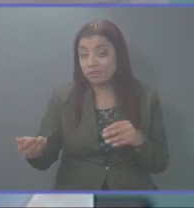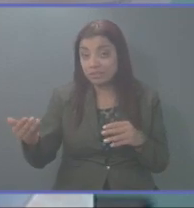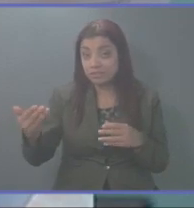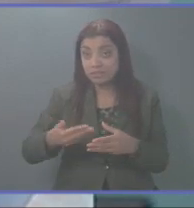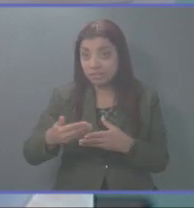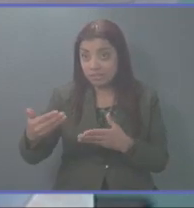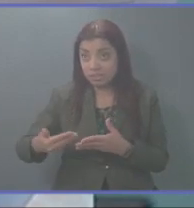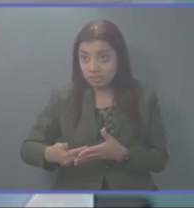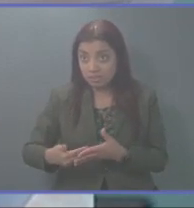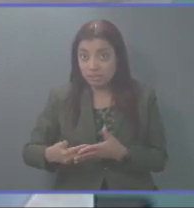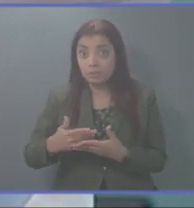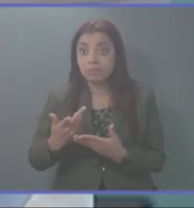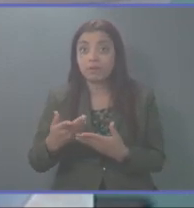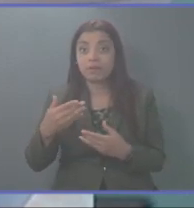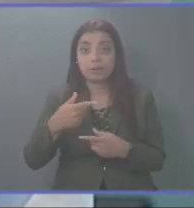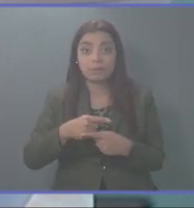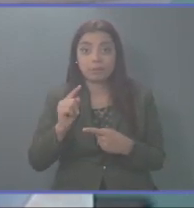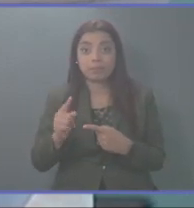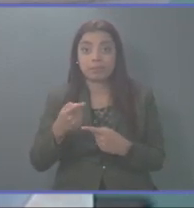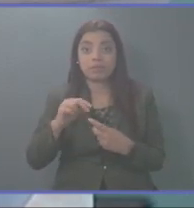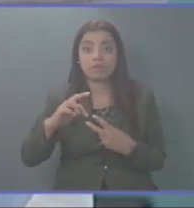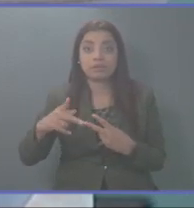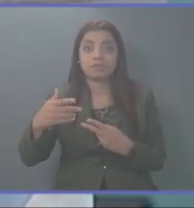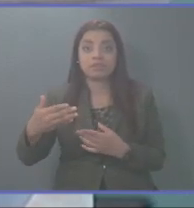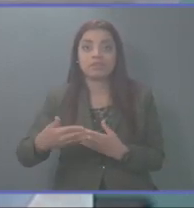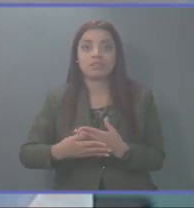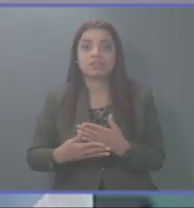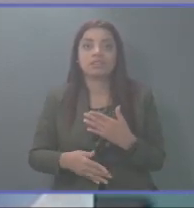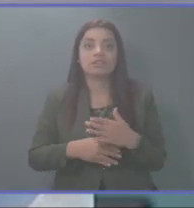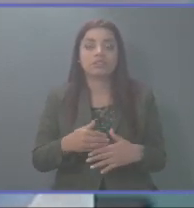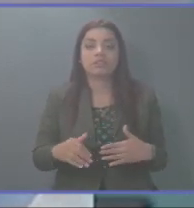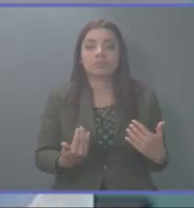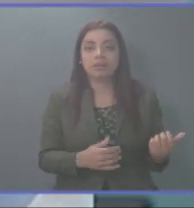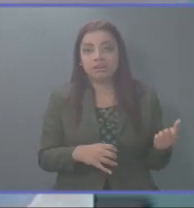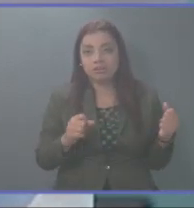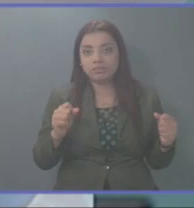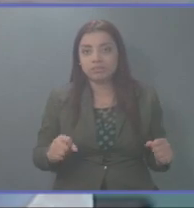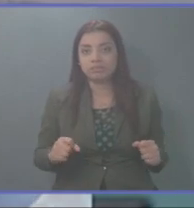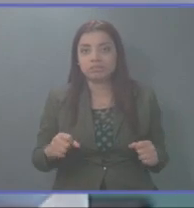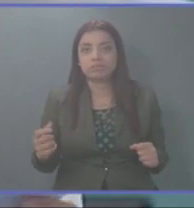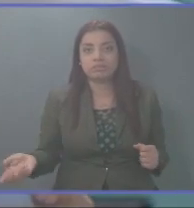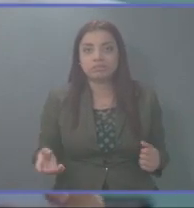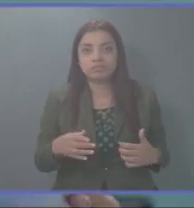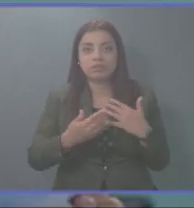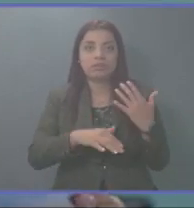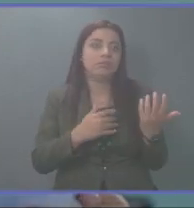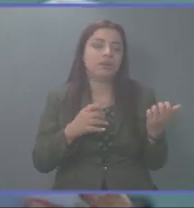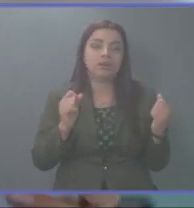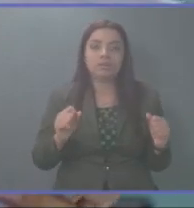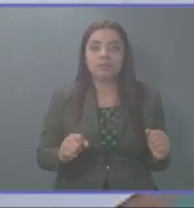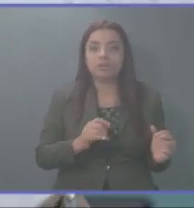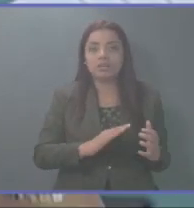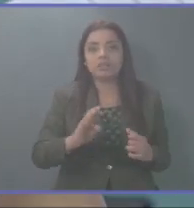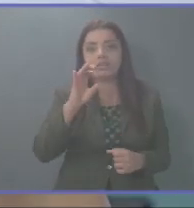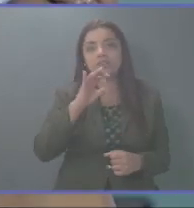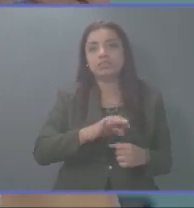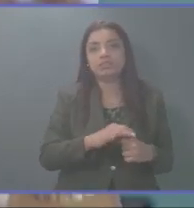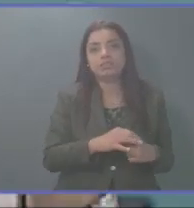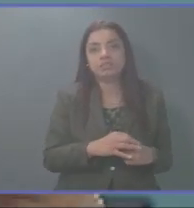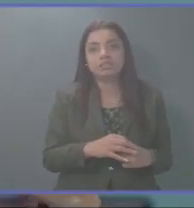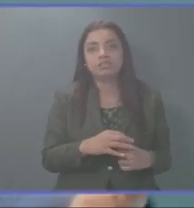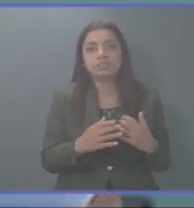las papeletas para la primera y la segunda vuelta. En este caso, será válida únicamente la de la elección que